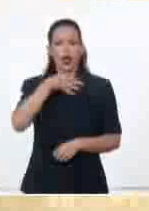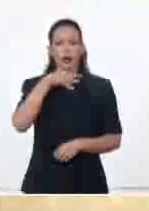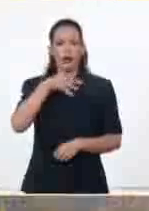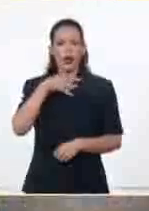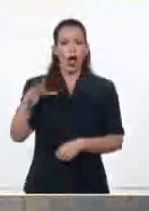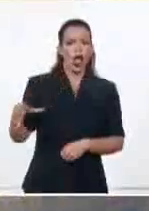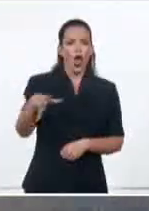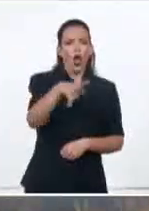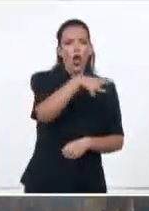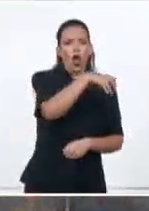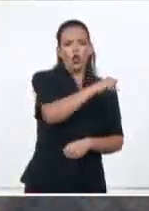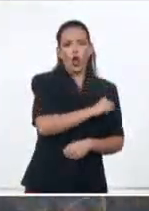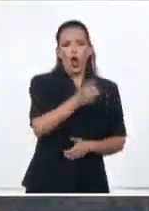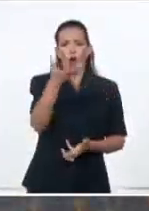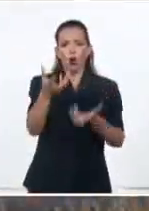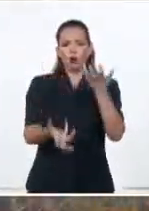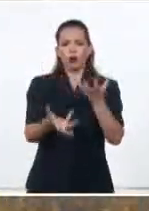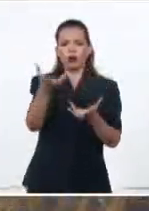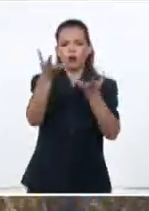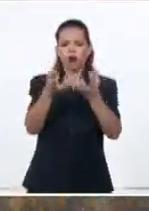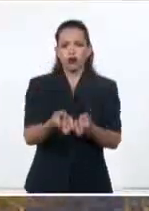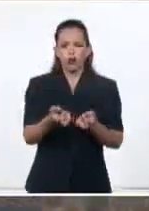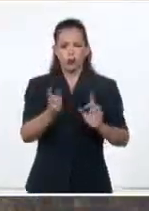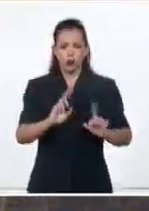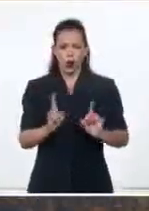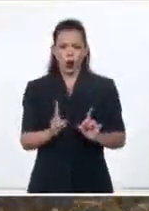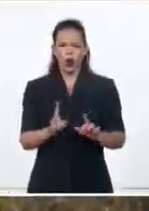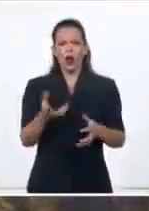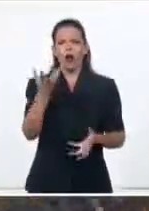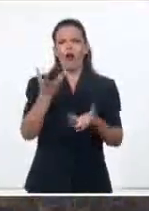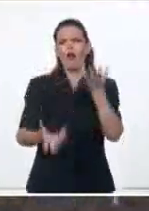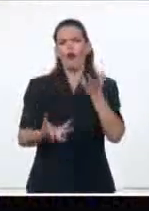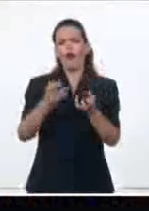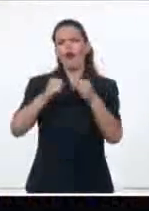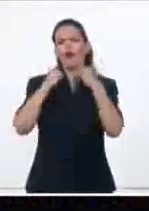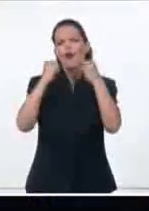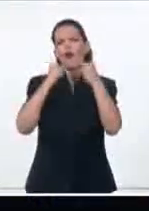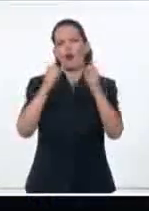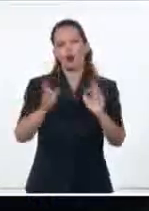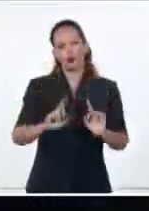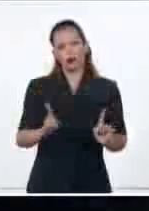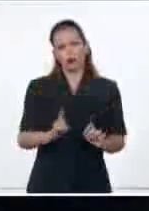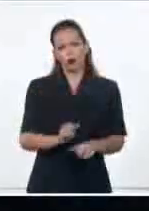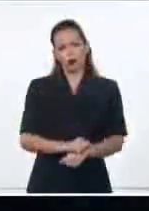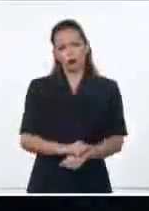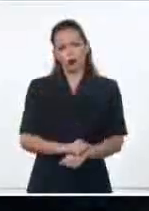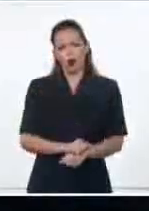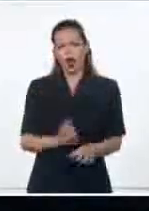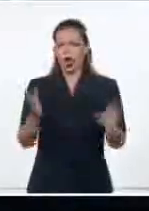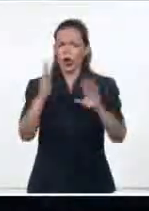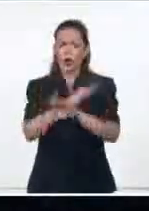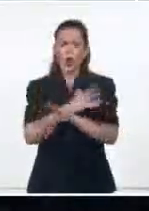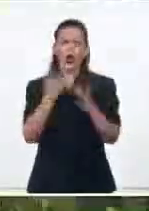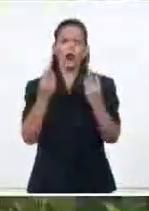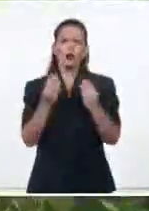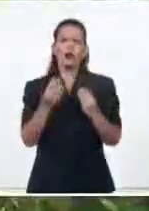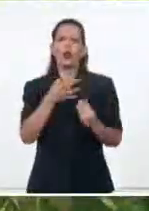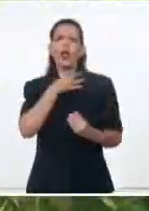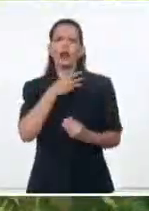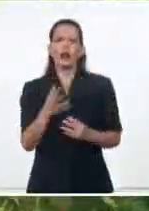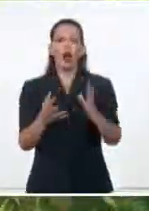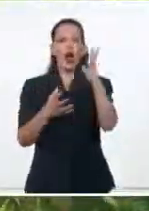afectadas totalmente, que fue un fuego bajo, me dijo, y que en muchos casos no afectó a las copas de los árboles. Está